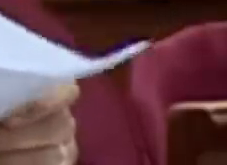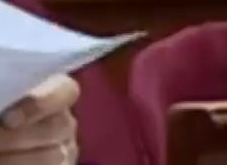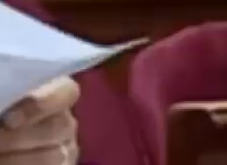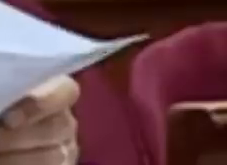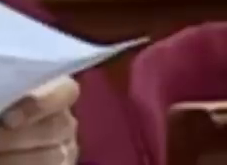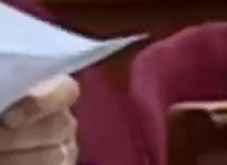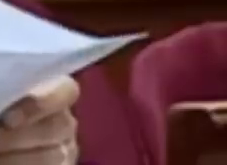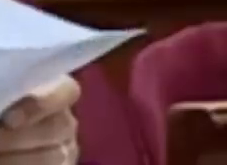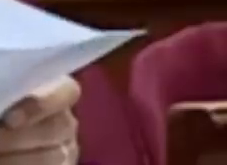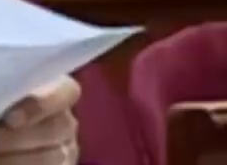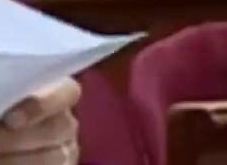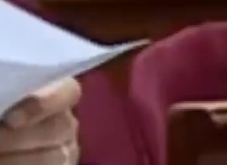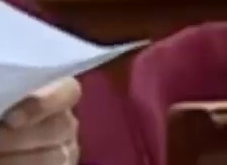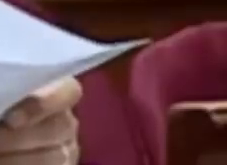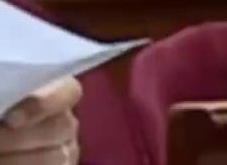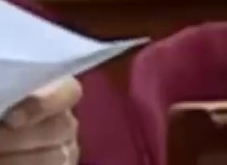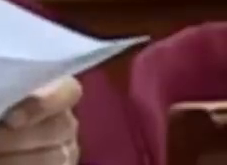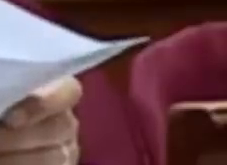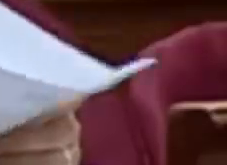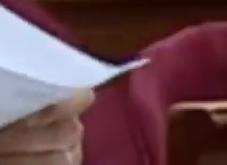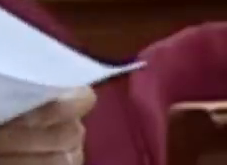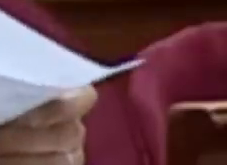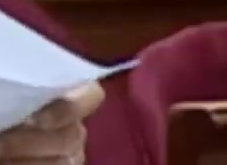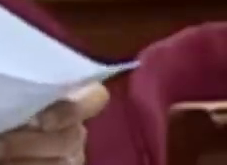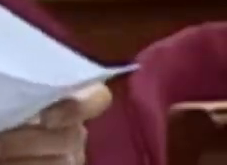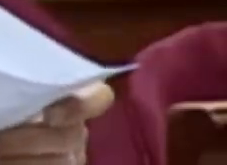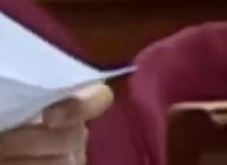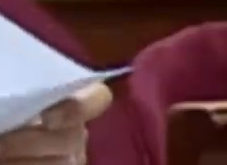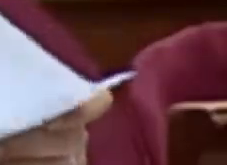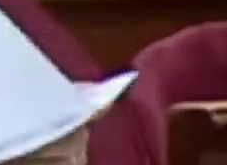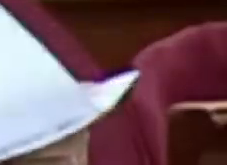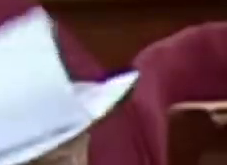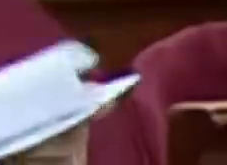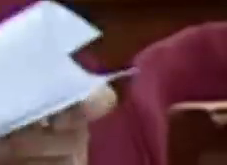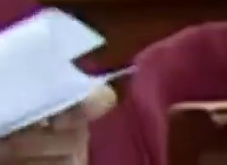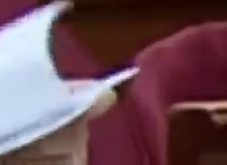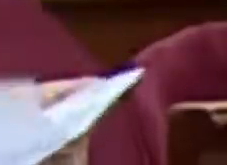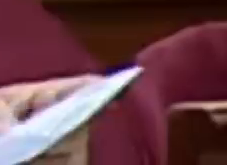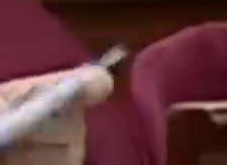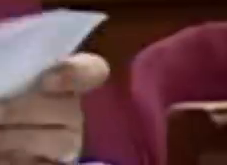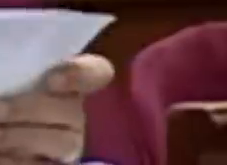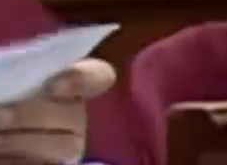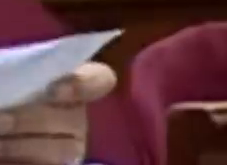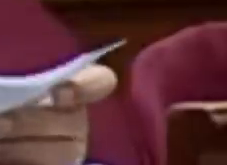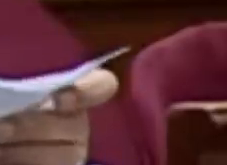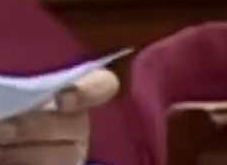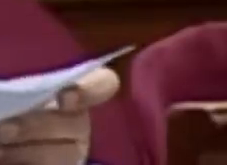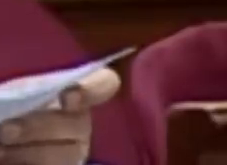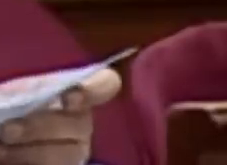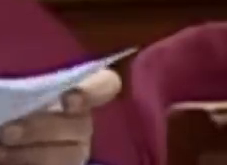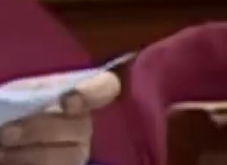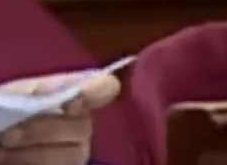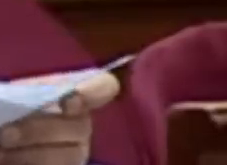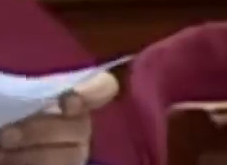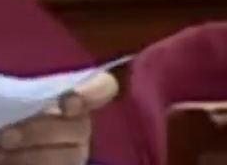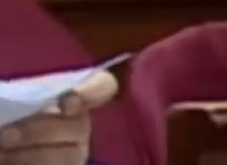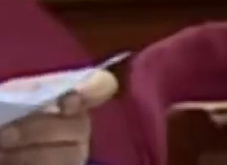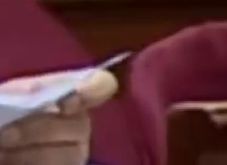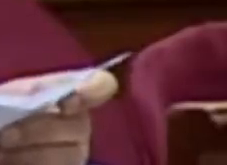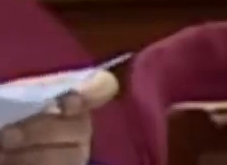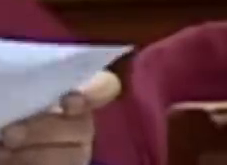Porque lo buscamos y no lo encontramos. Y no sé en qué momento ya estarán elaborando su informe